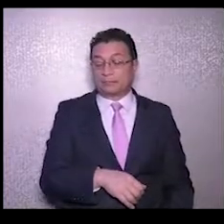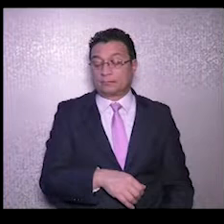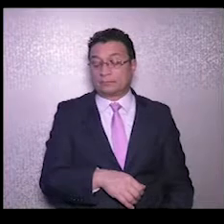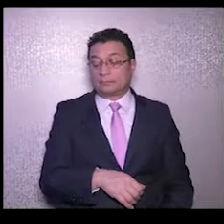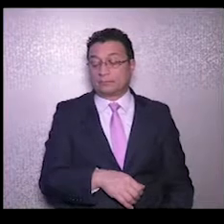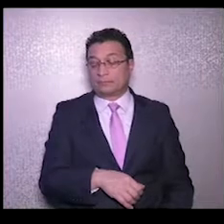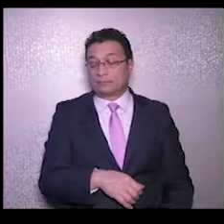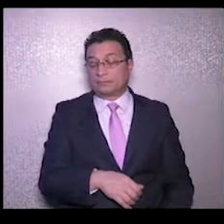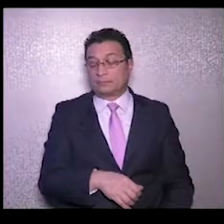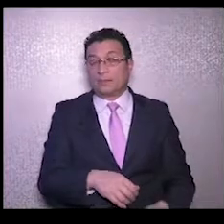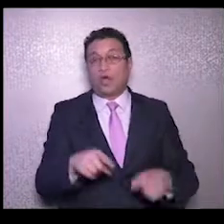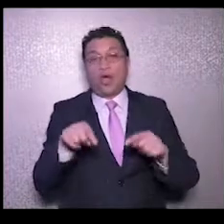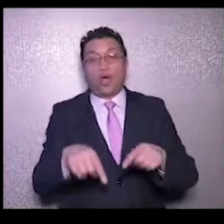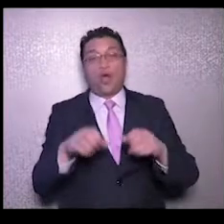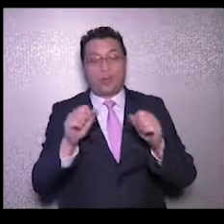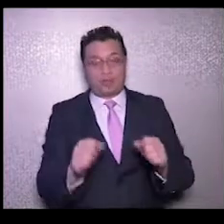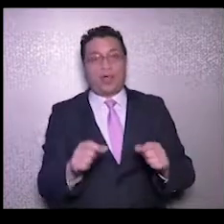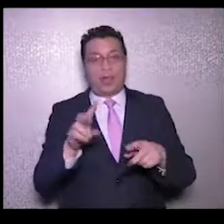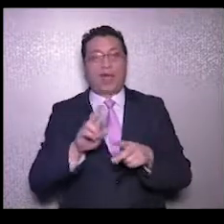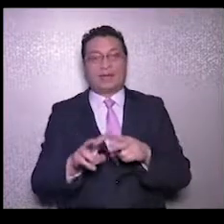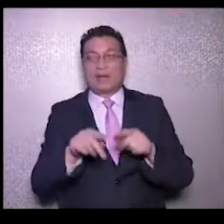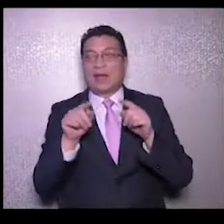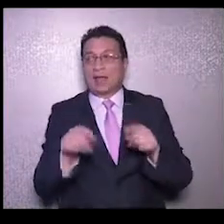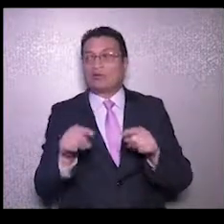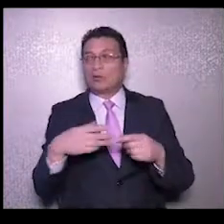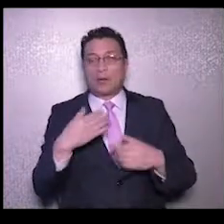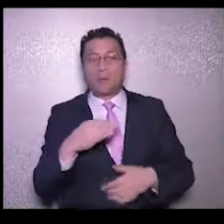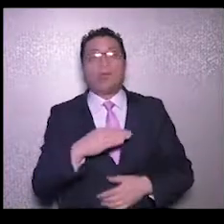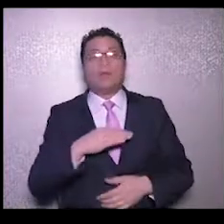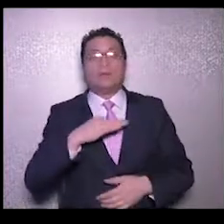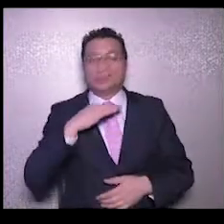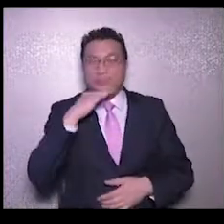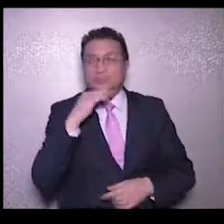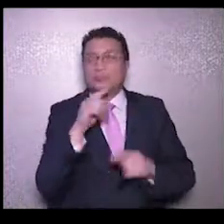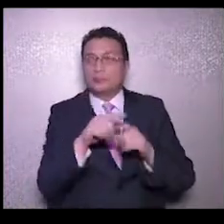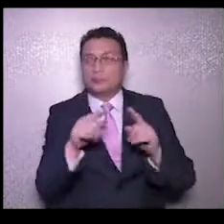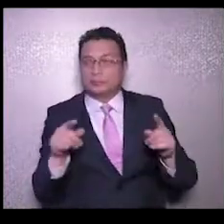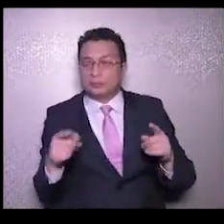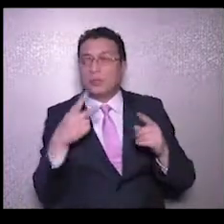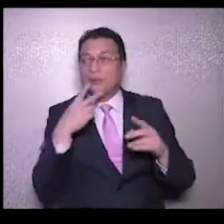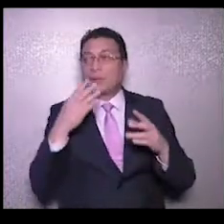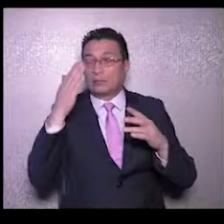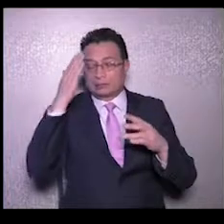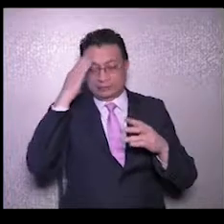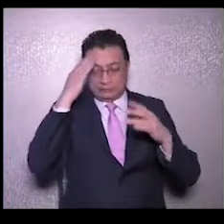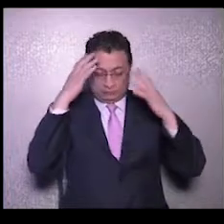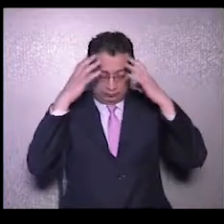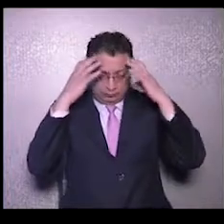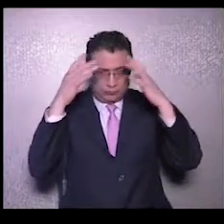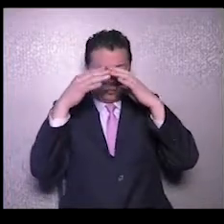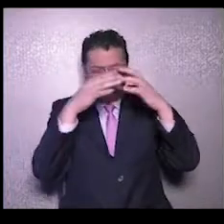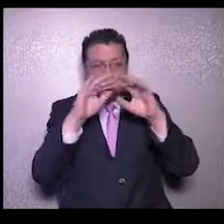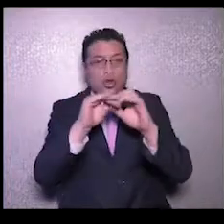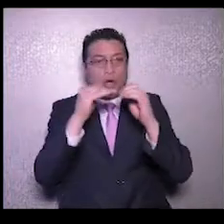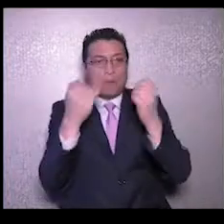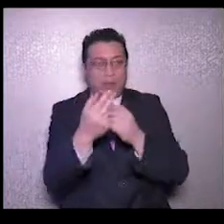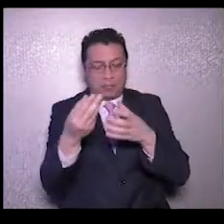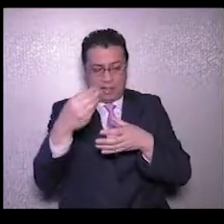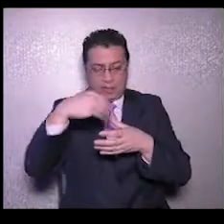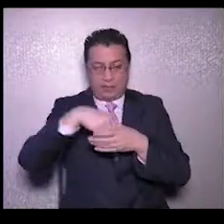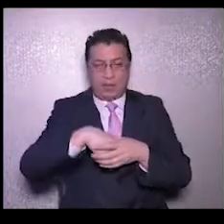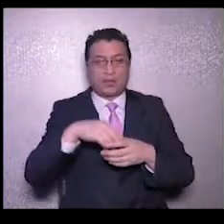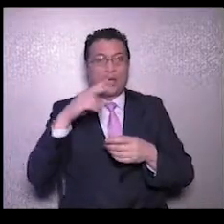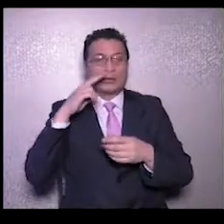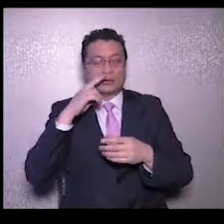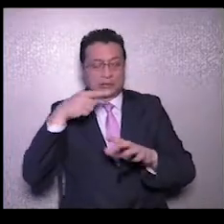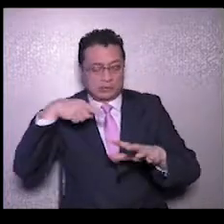Entonces, hoy en día podemos hacer eso. Y estamos llenos de eso. Hoy día vemos un cerebro completo. Podemos ver un ser humano completo por dentro, sin irradiarlo,